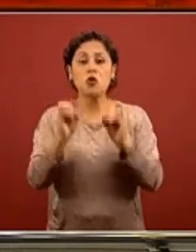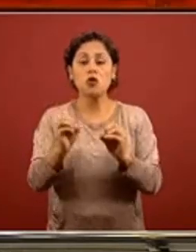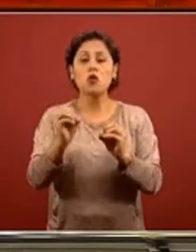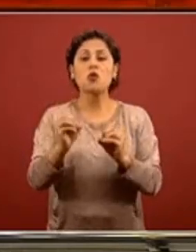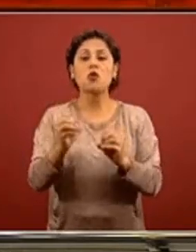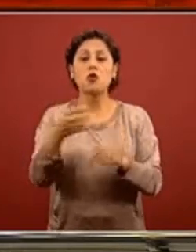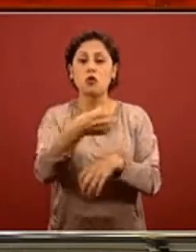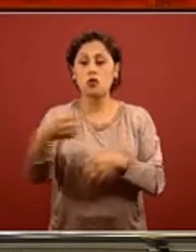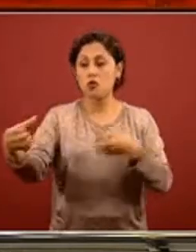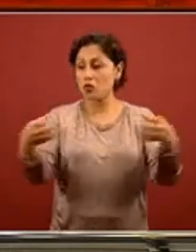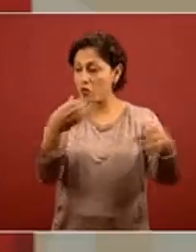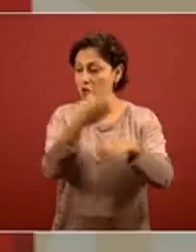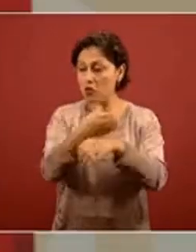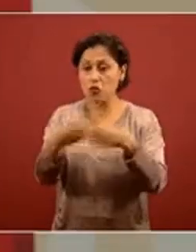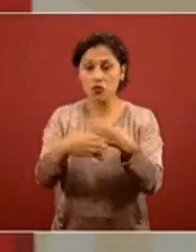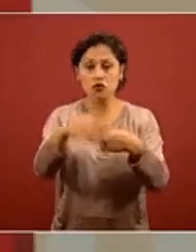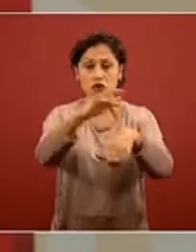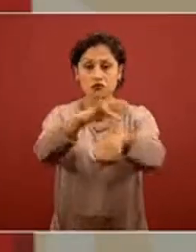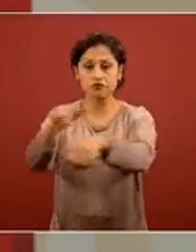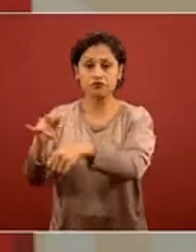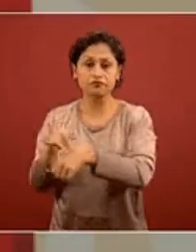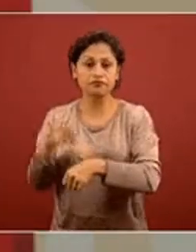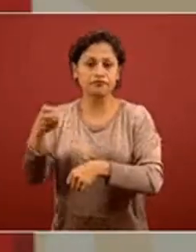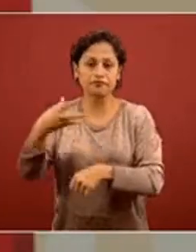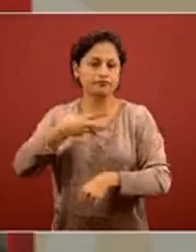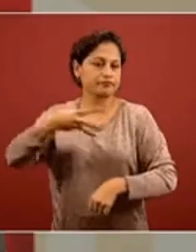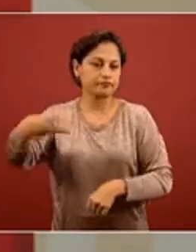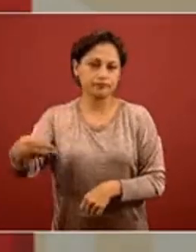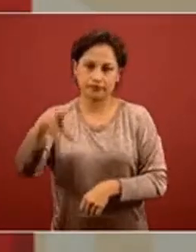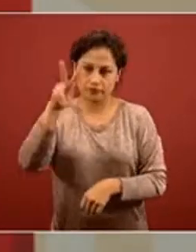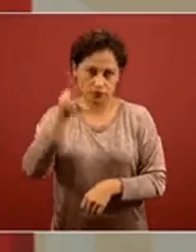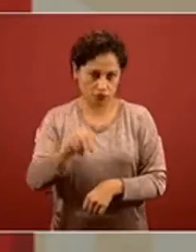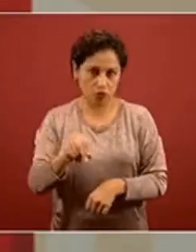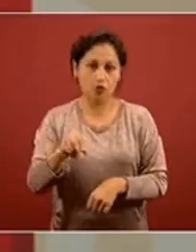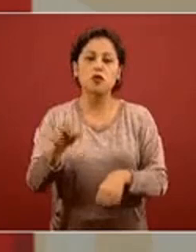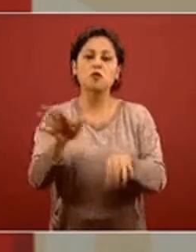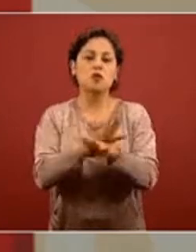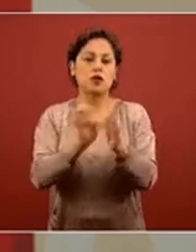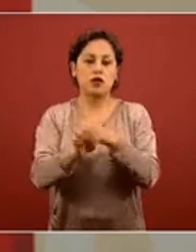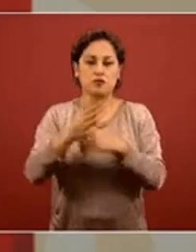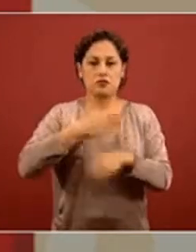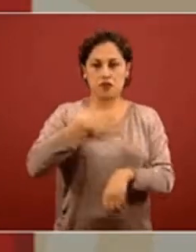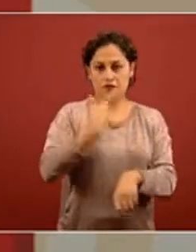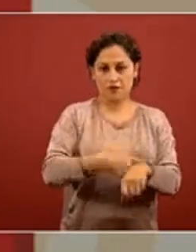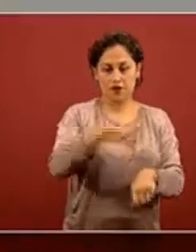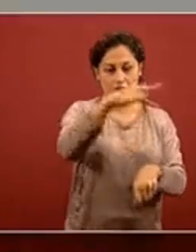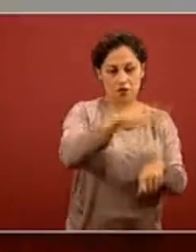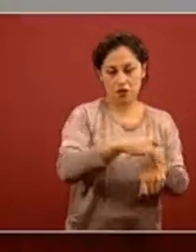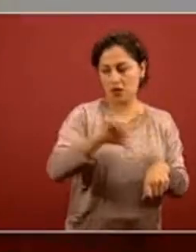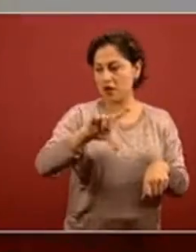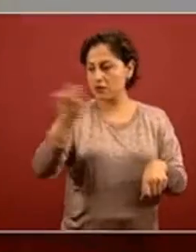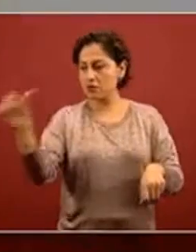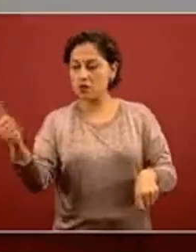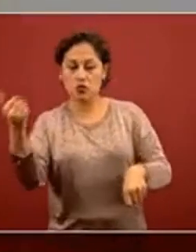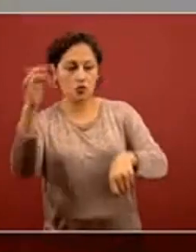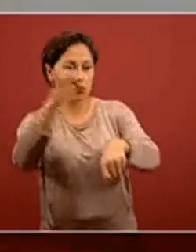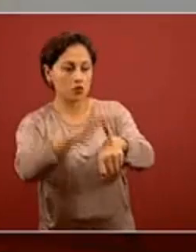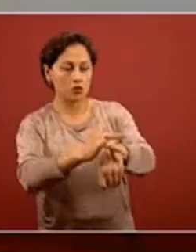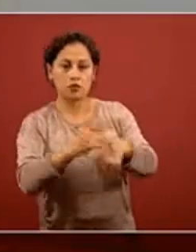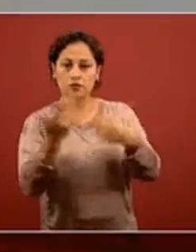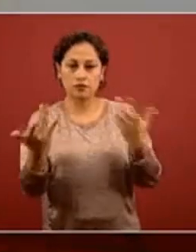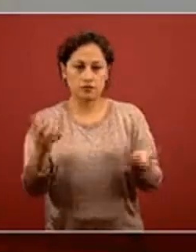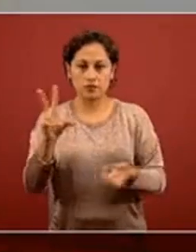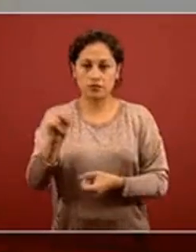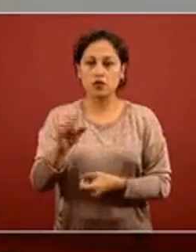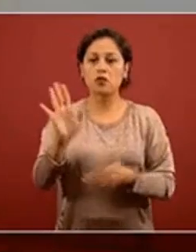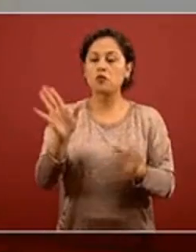compartan directamente, pero digamos no por tocar y luego tocarse. En el caso de los cubrebocas, si estos acaban en